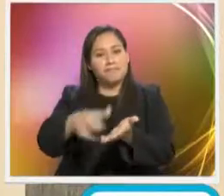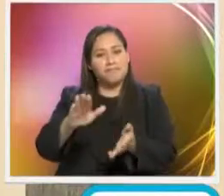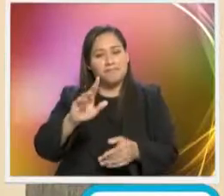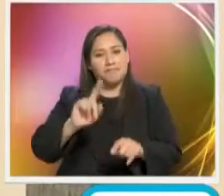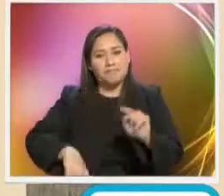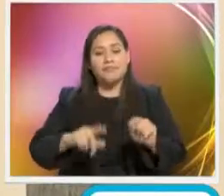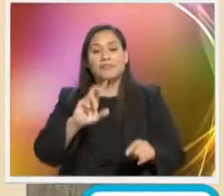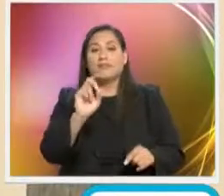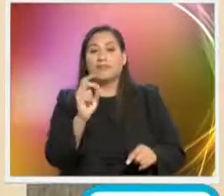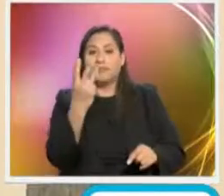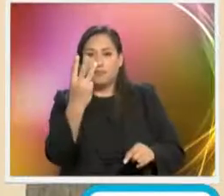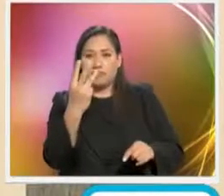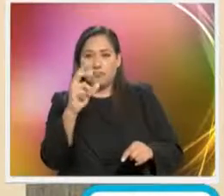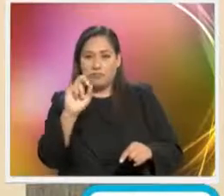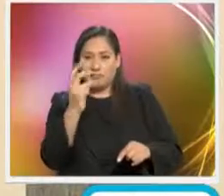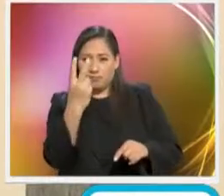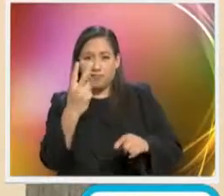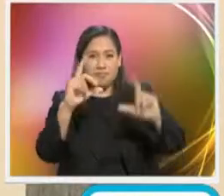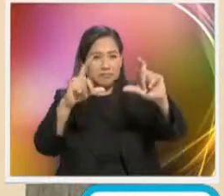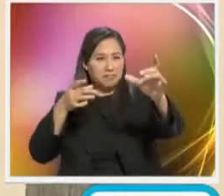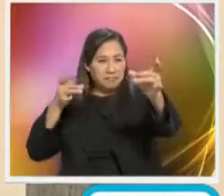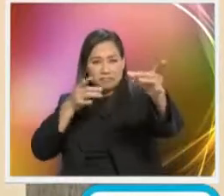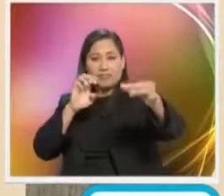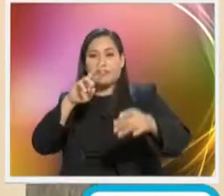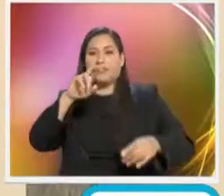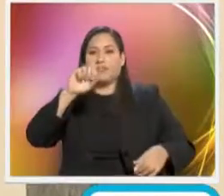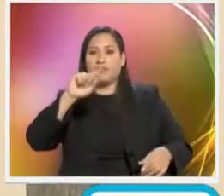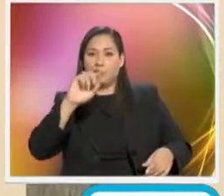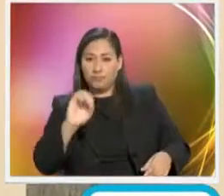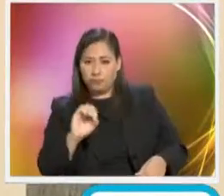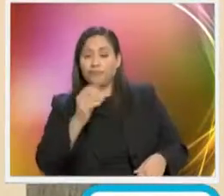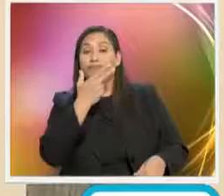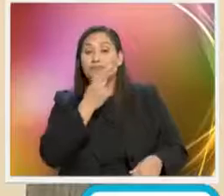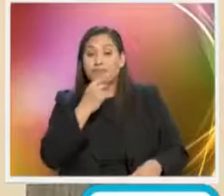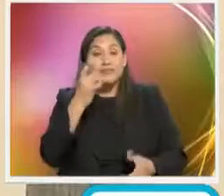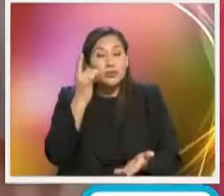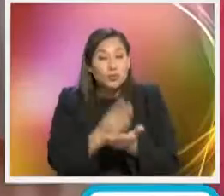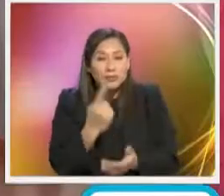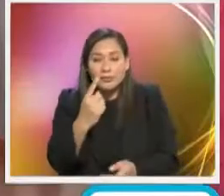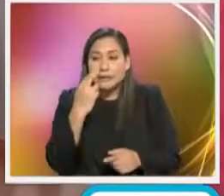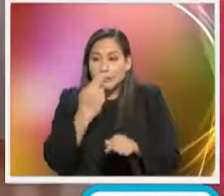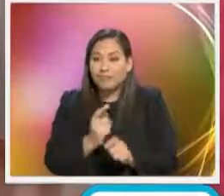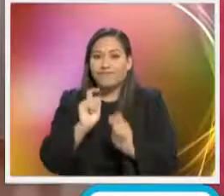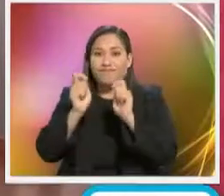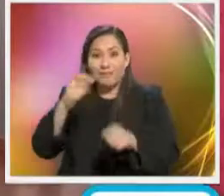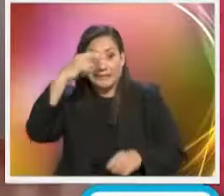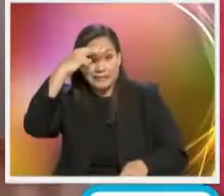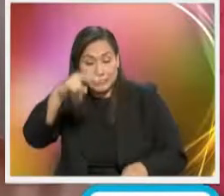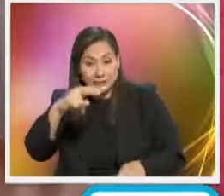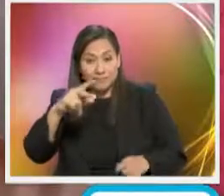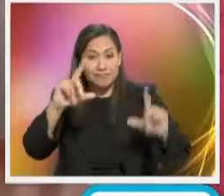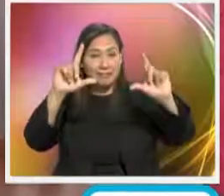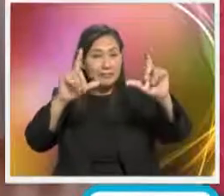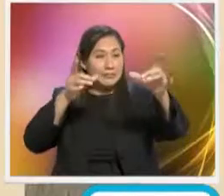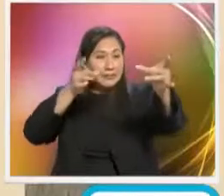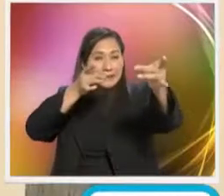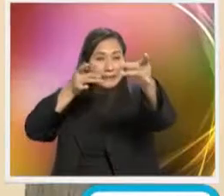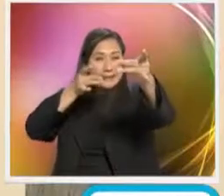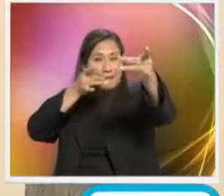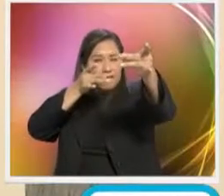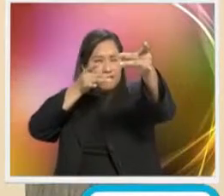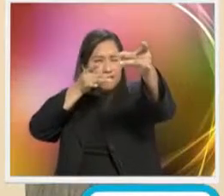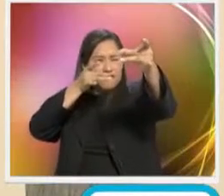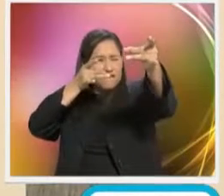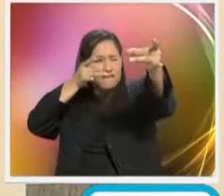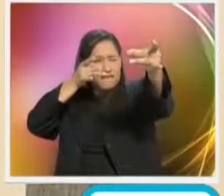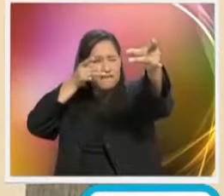de 32avos, también en el tiro con arco, Ernesto Borman, que había sido el único representante mexicano en esta